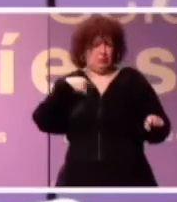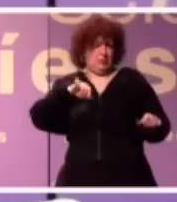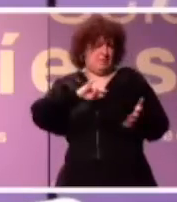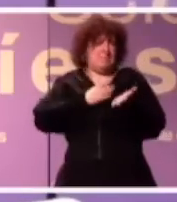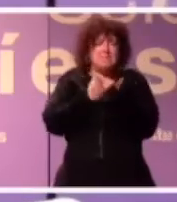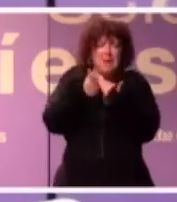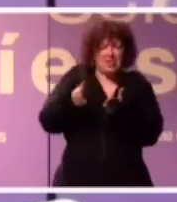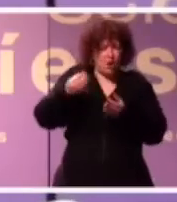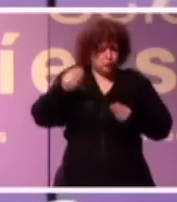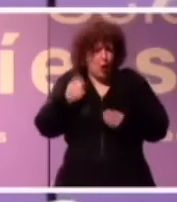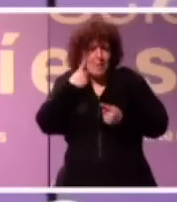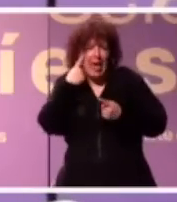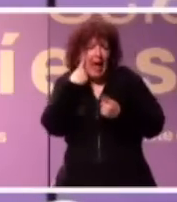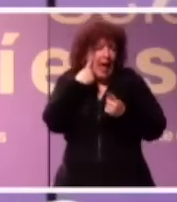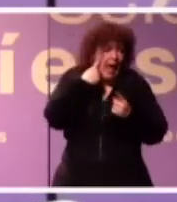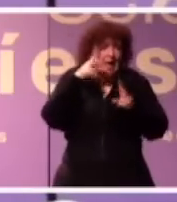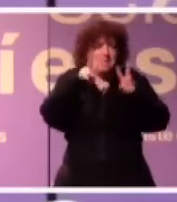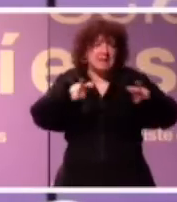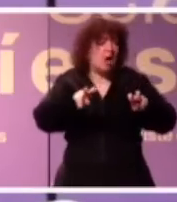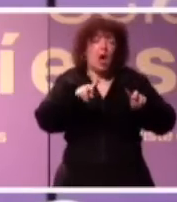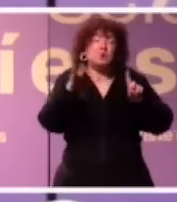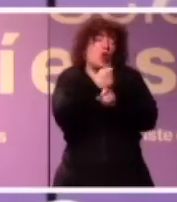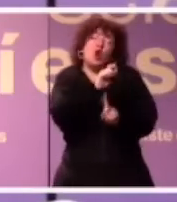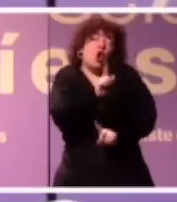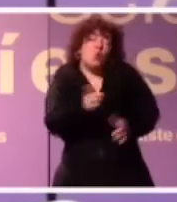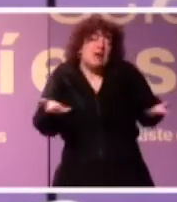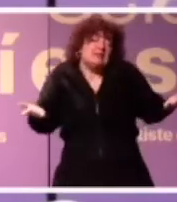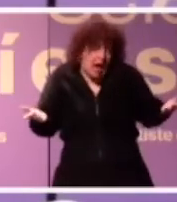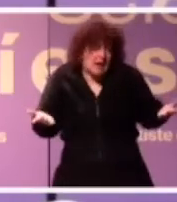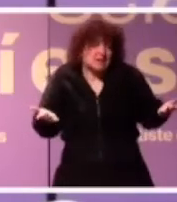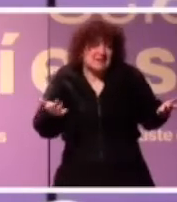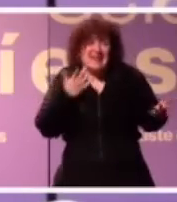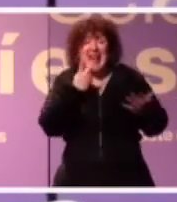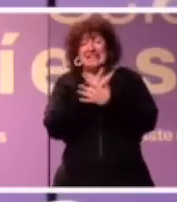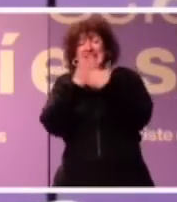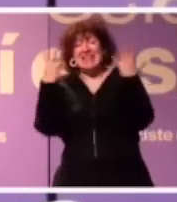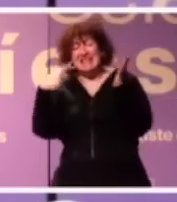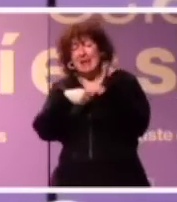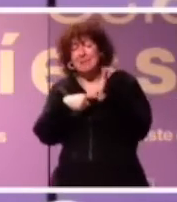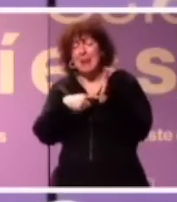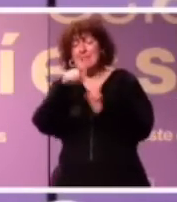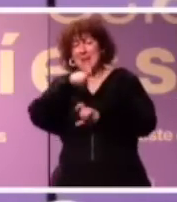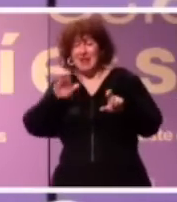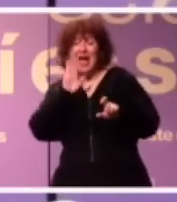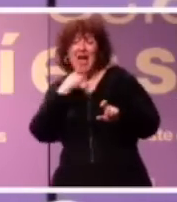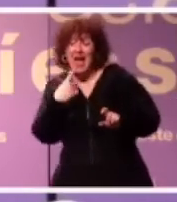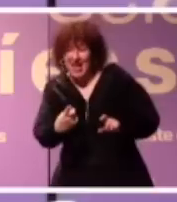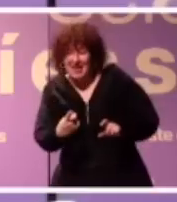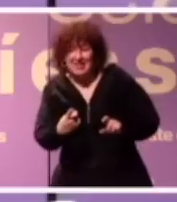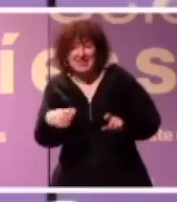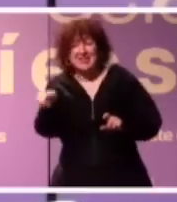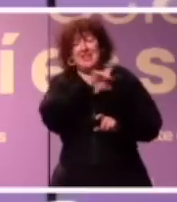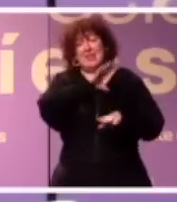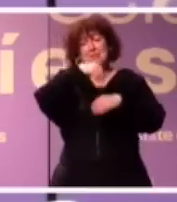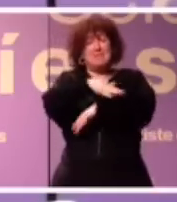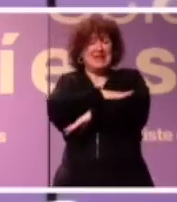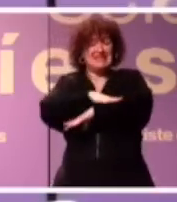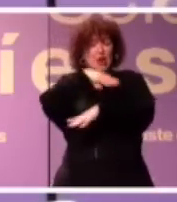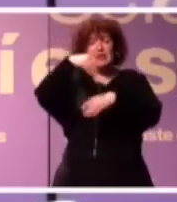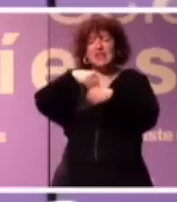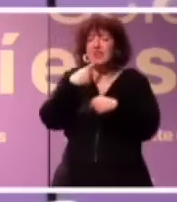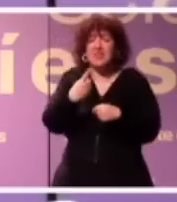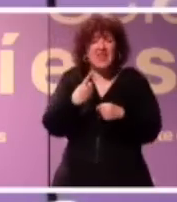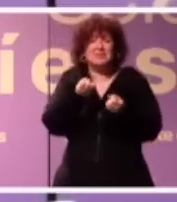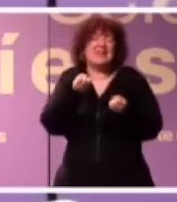investigación no lo ha resuelto no de esas 17.000 según los datos de interior son crímenes esclarecidos